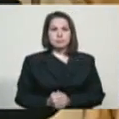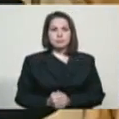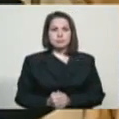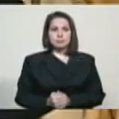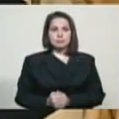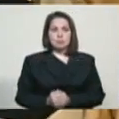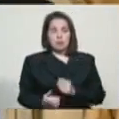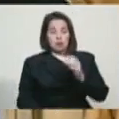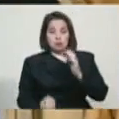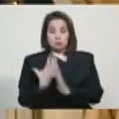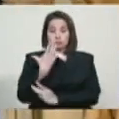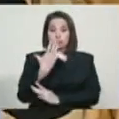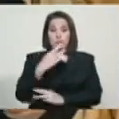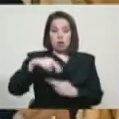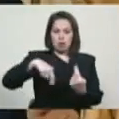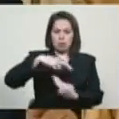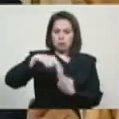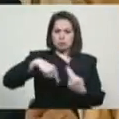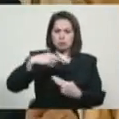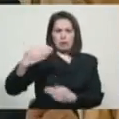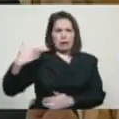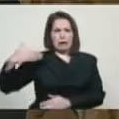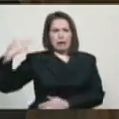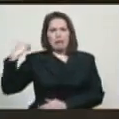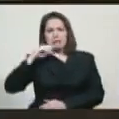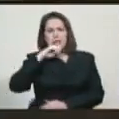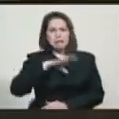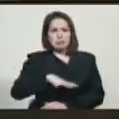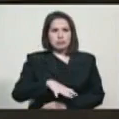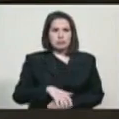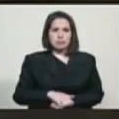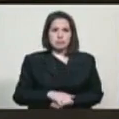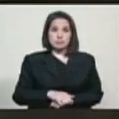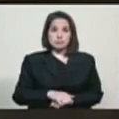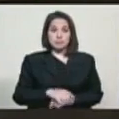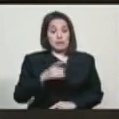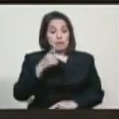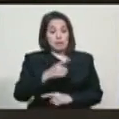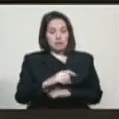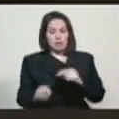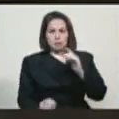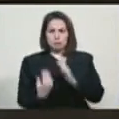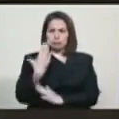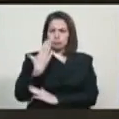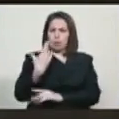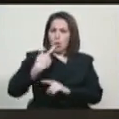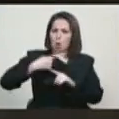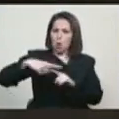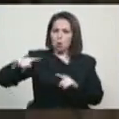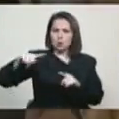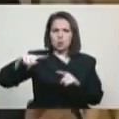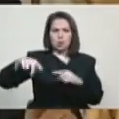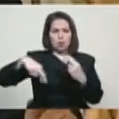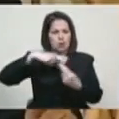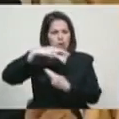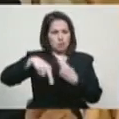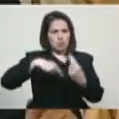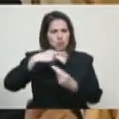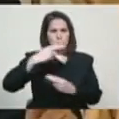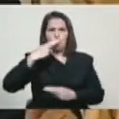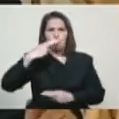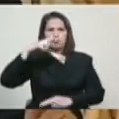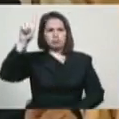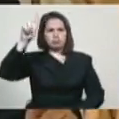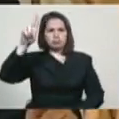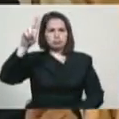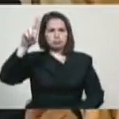al surgimiento de la revolución bolchevique, le correspondió el surgimiento del nazismo,